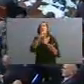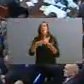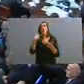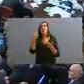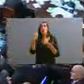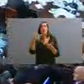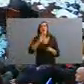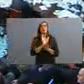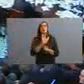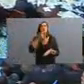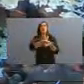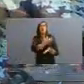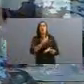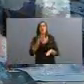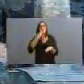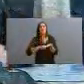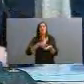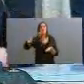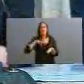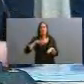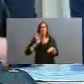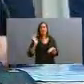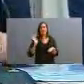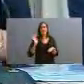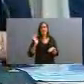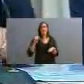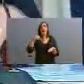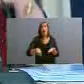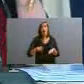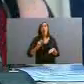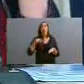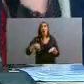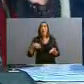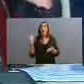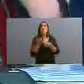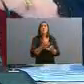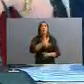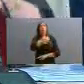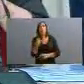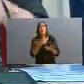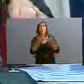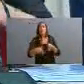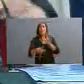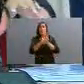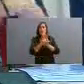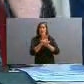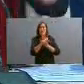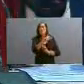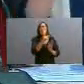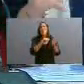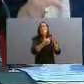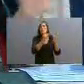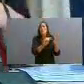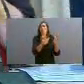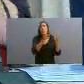las ganancias. Se presenta un proyecto de ley derogando esto, de reforma tributaria amplio. Eso era una parte pequeña, no era